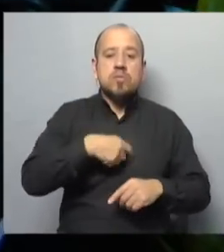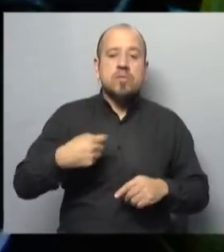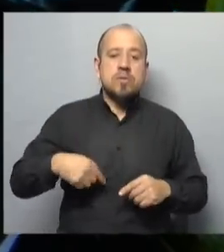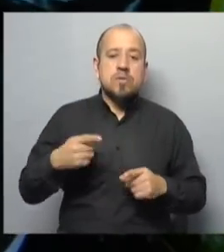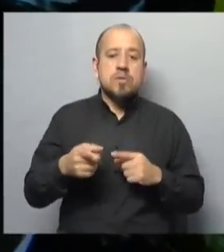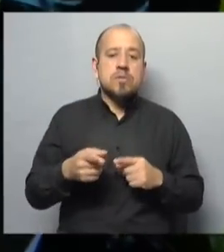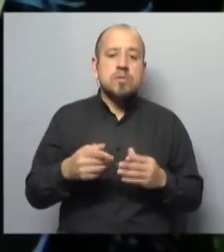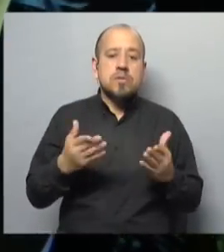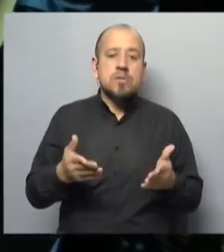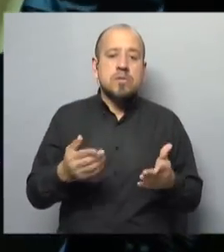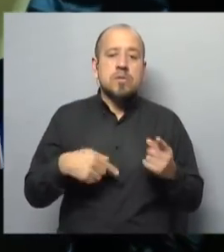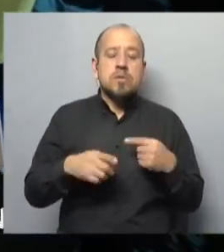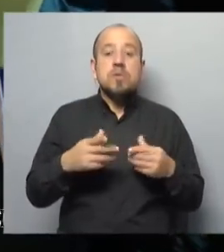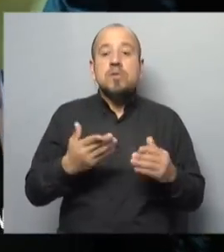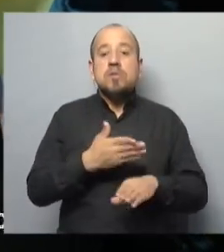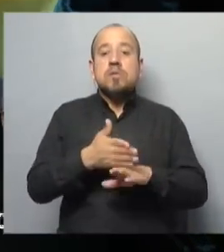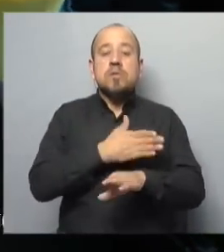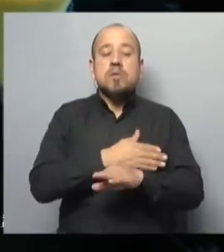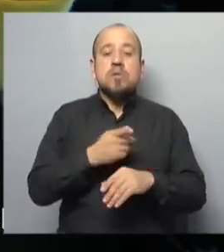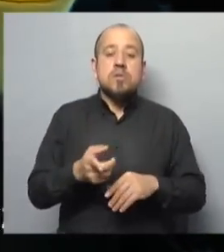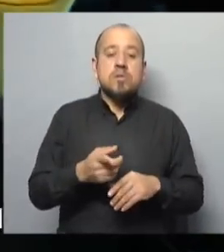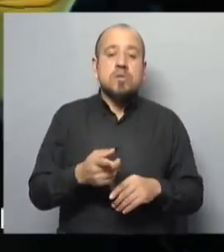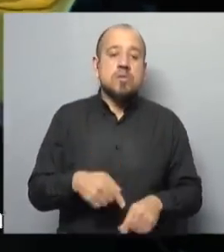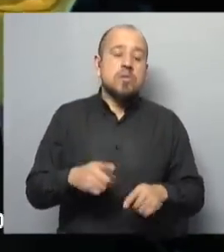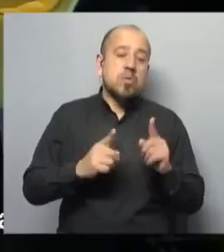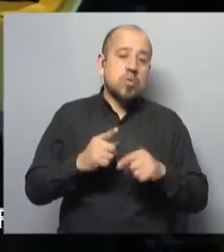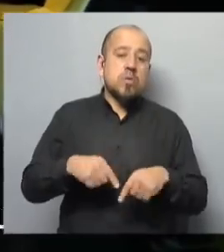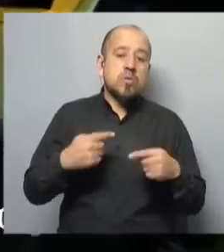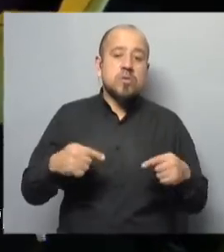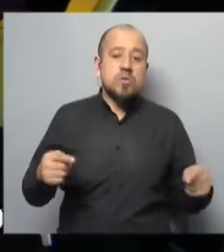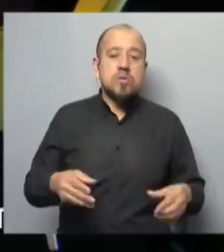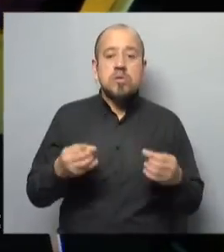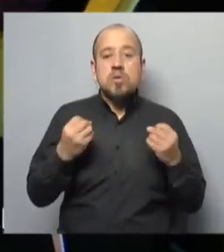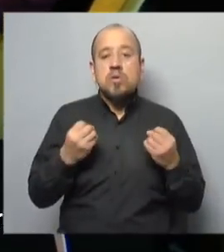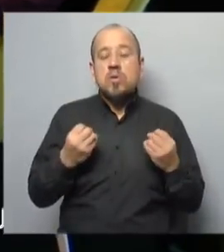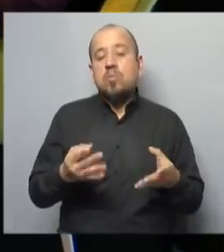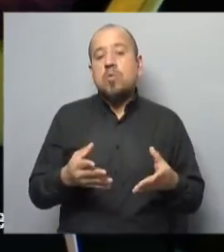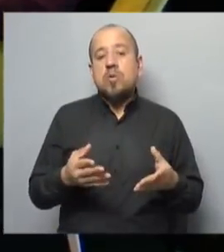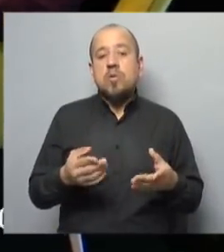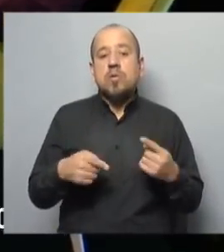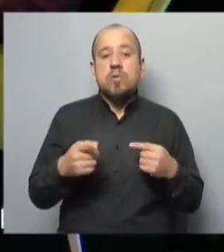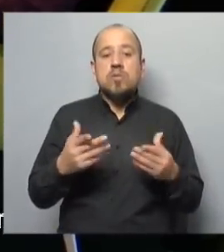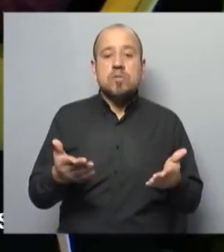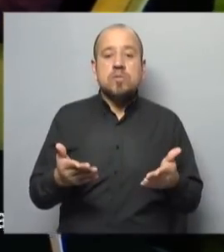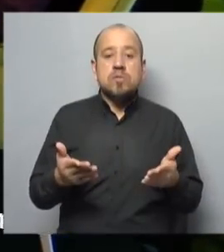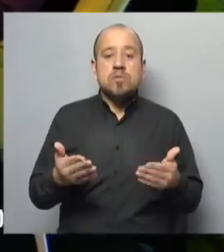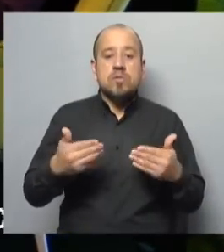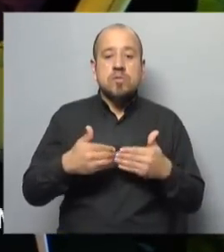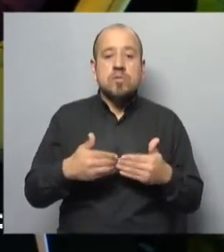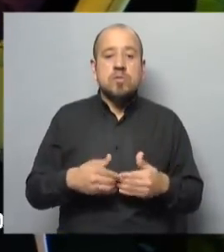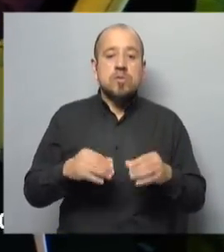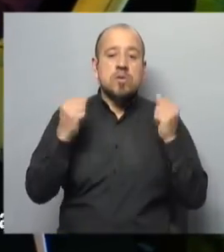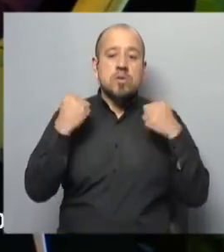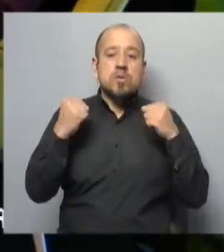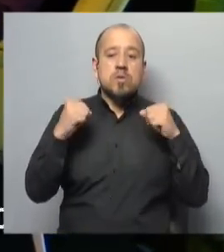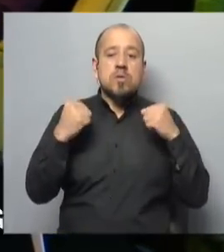era bastante habitual que ocurriese en determinadas cosas quizás porque estaba con bien blindado con la gente el área deportiva que